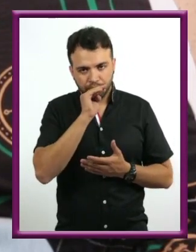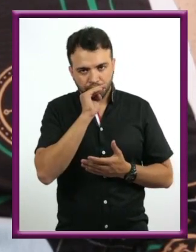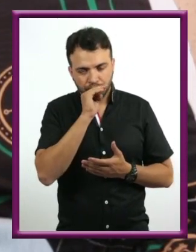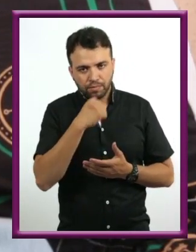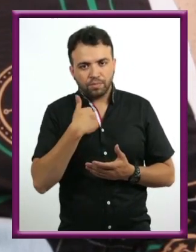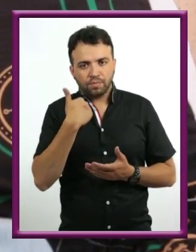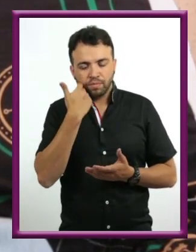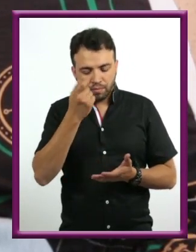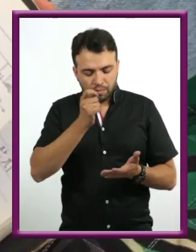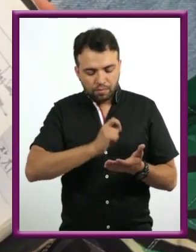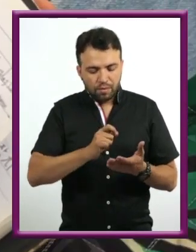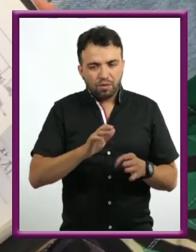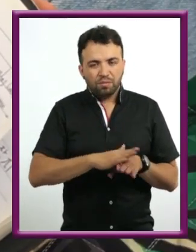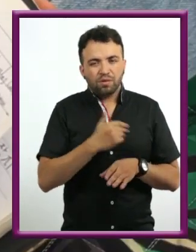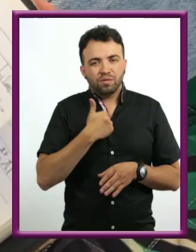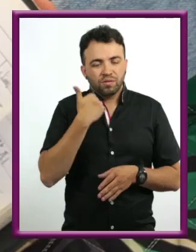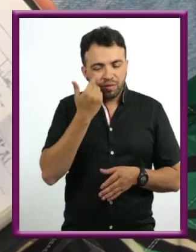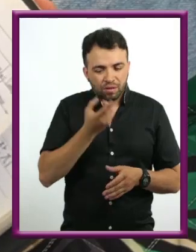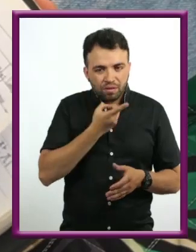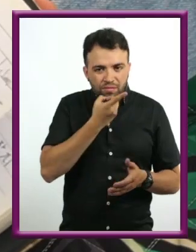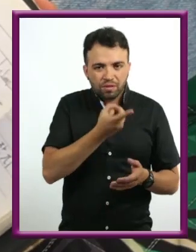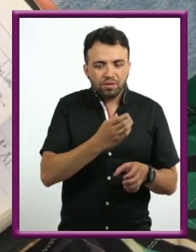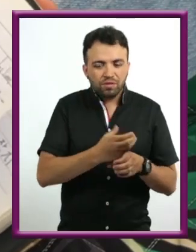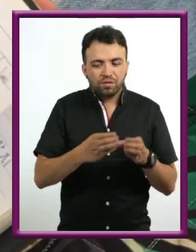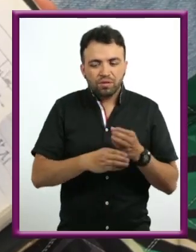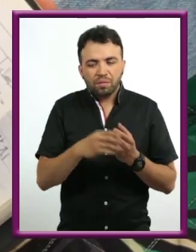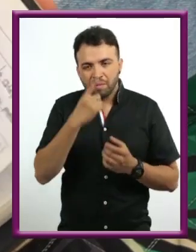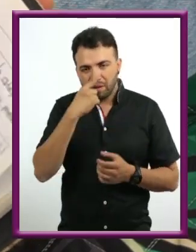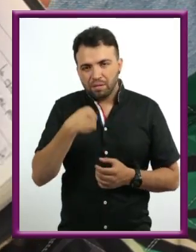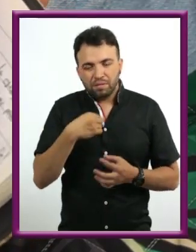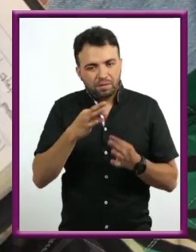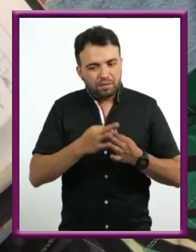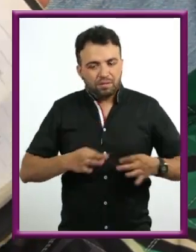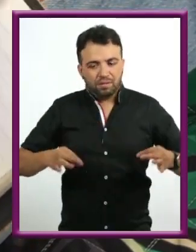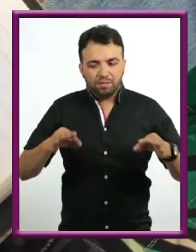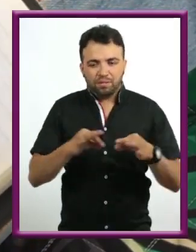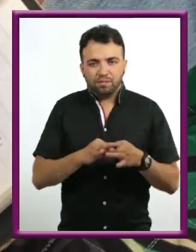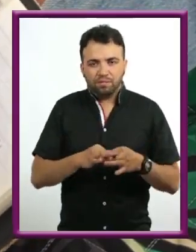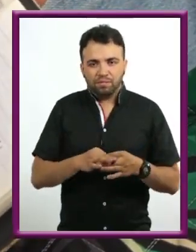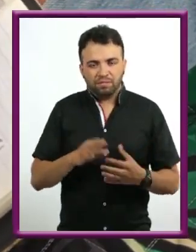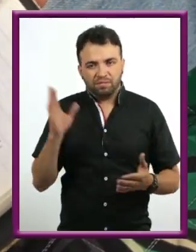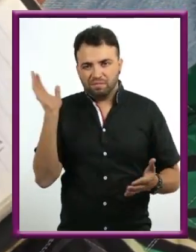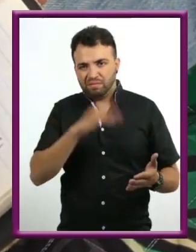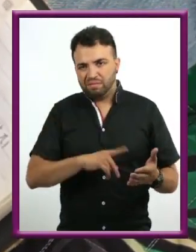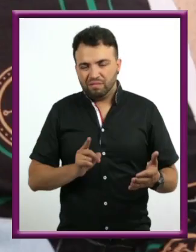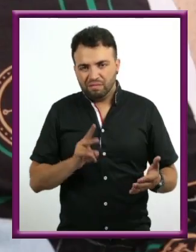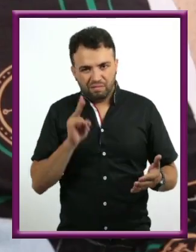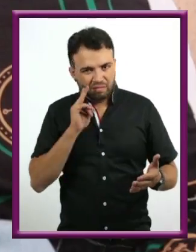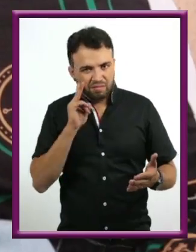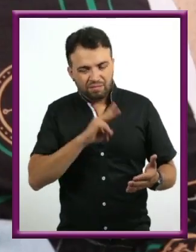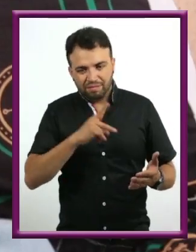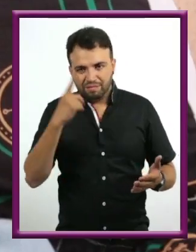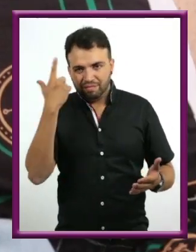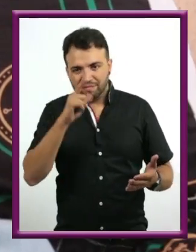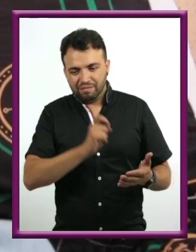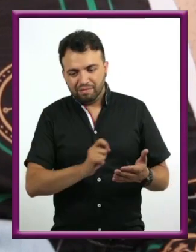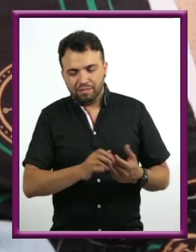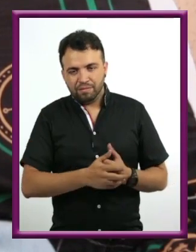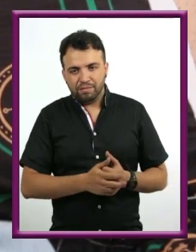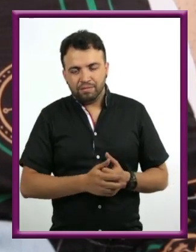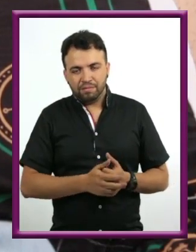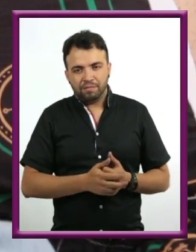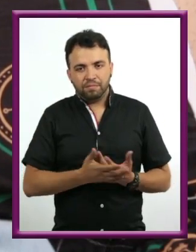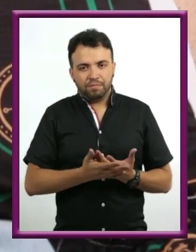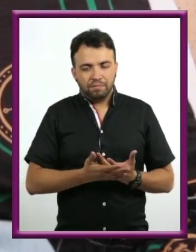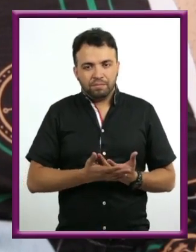Querida mamá, te escribo estas líneas porque quiero decirte cosas que me parecen importantes. Ay, no, suena